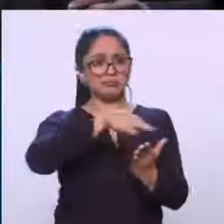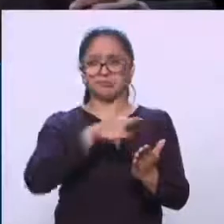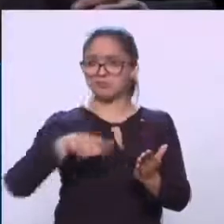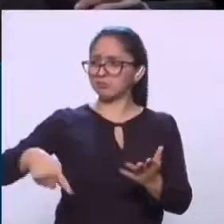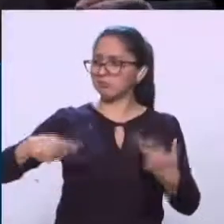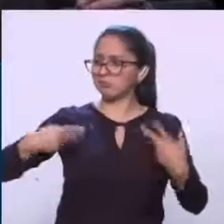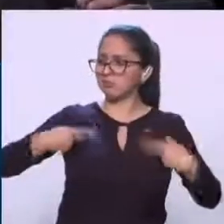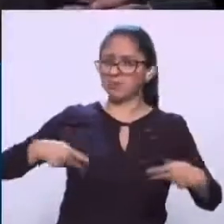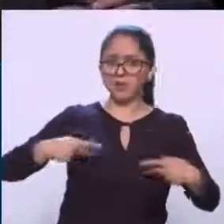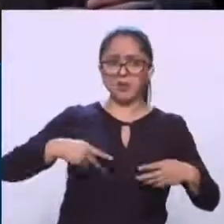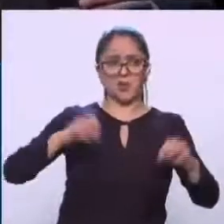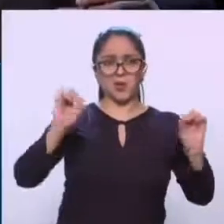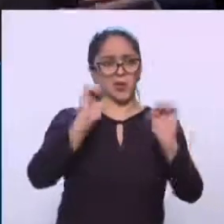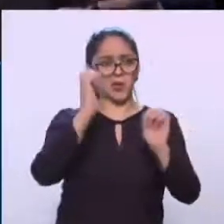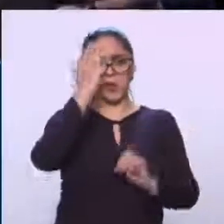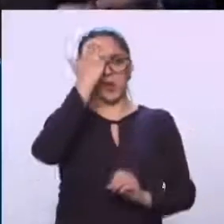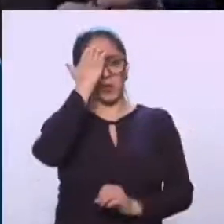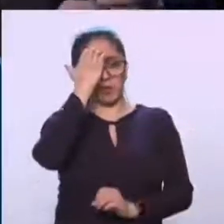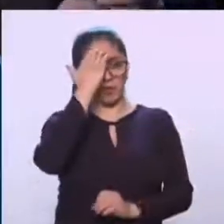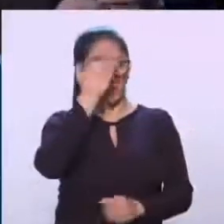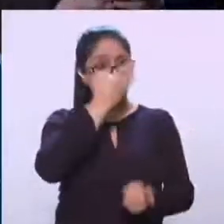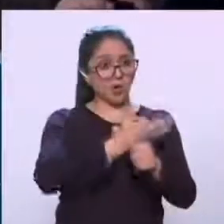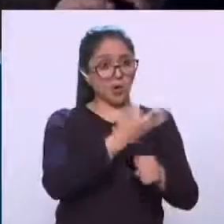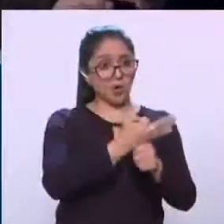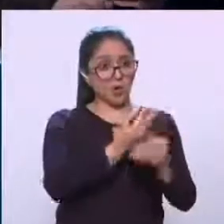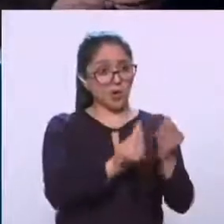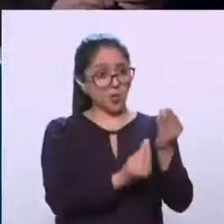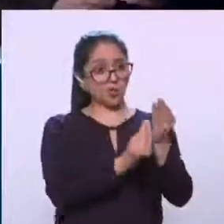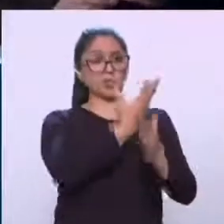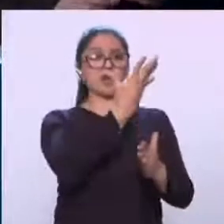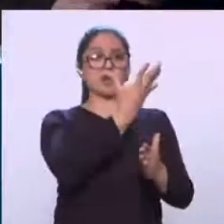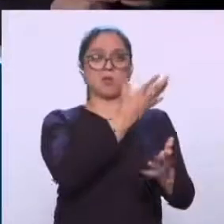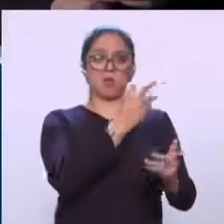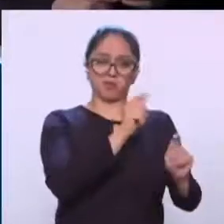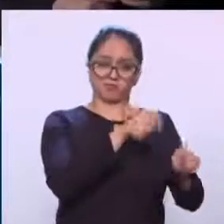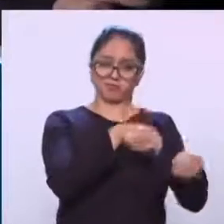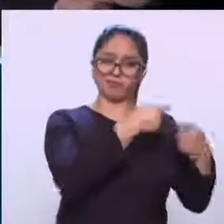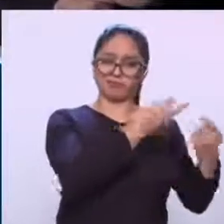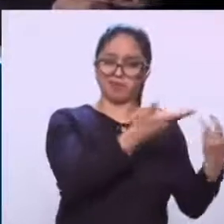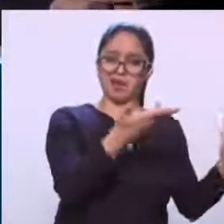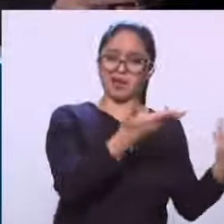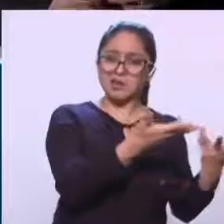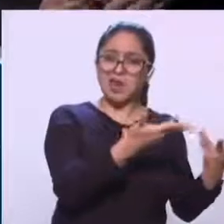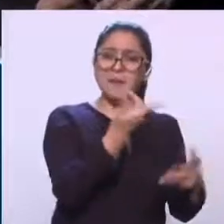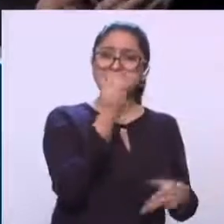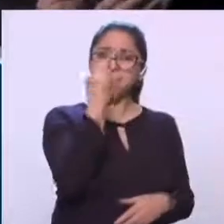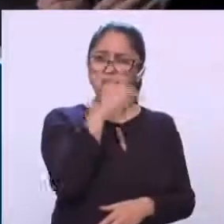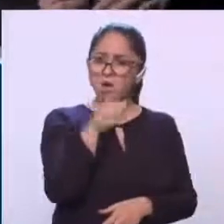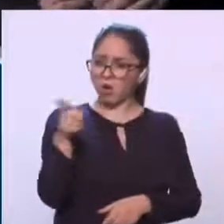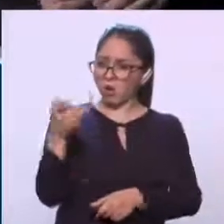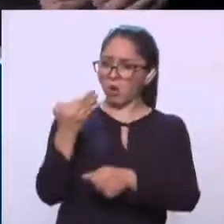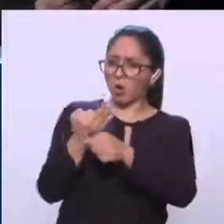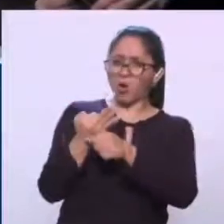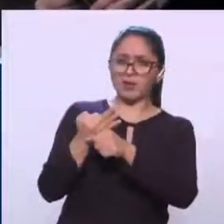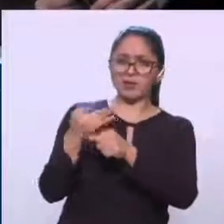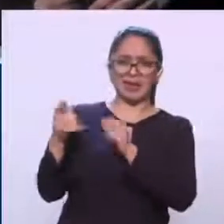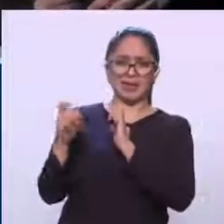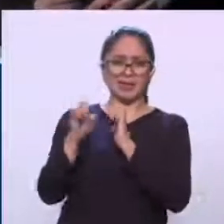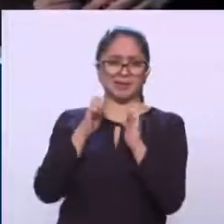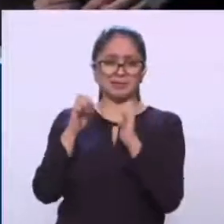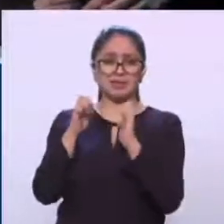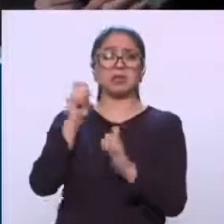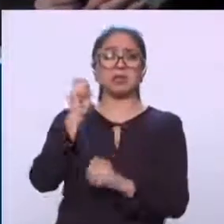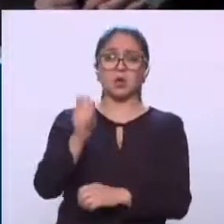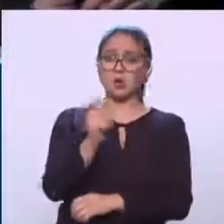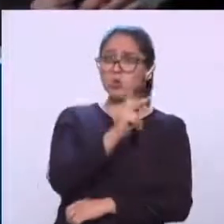Ciudad de México. Estamos por estrenar uno en forma, pero que nos dicen en tu entrevista que no todos los lugares